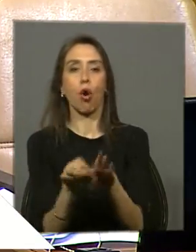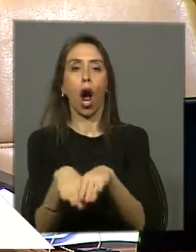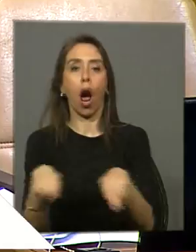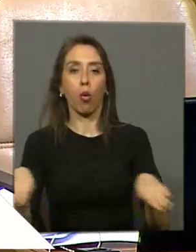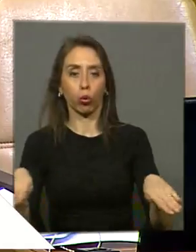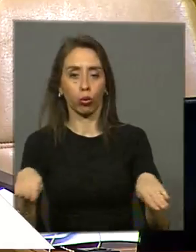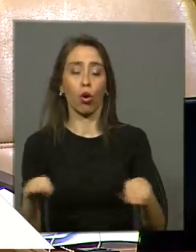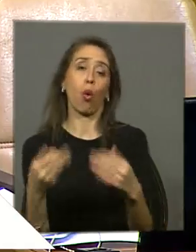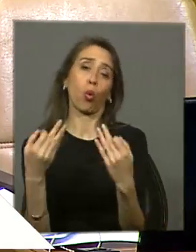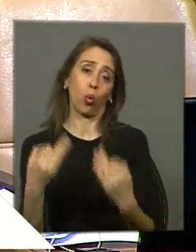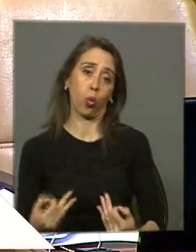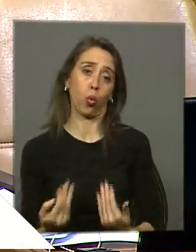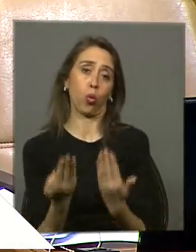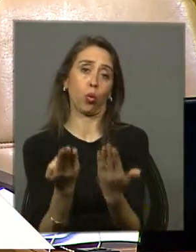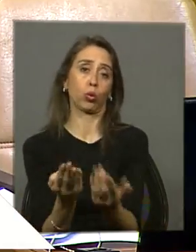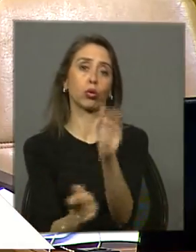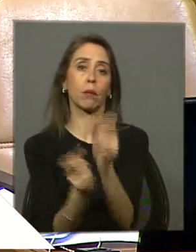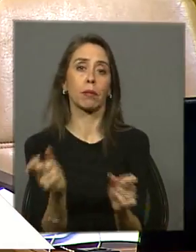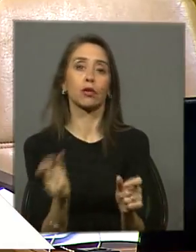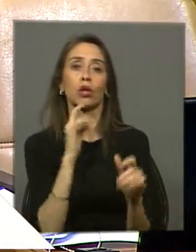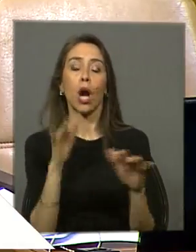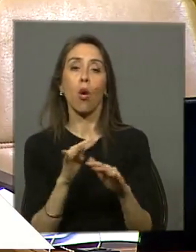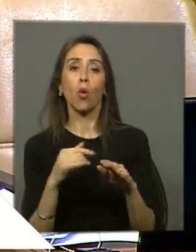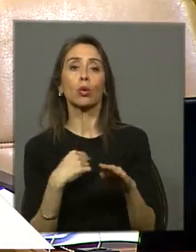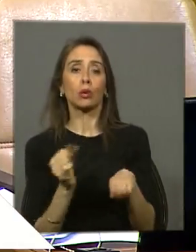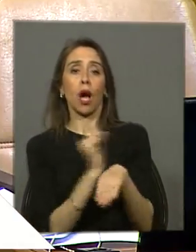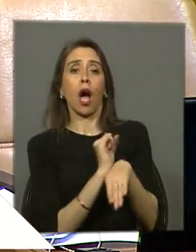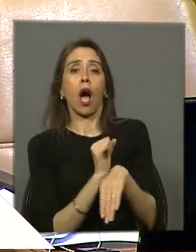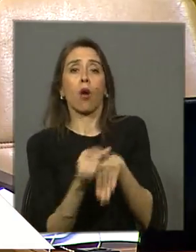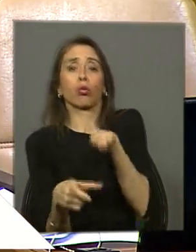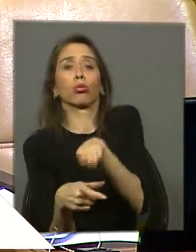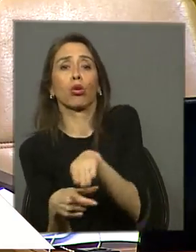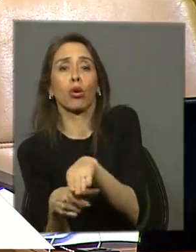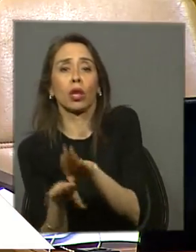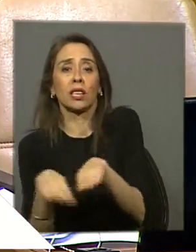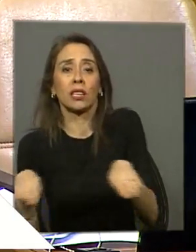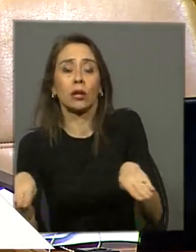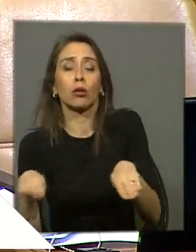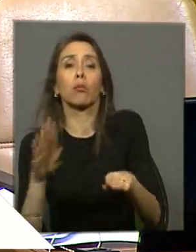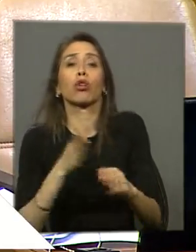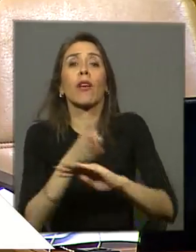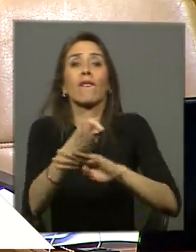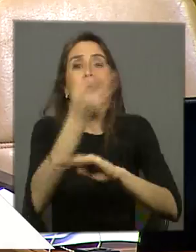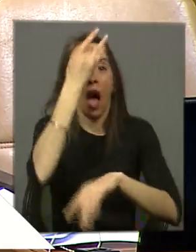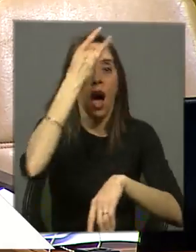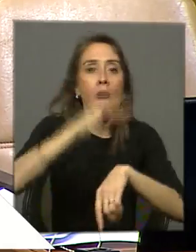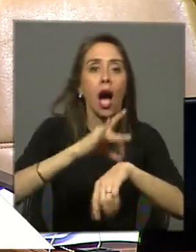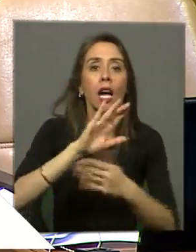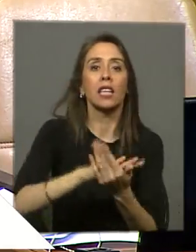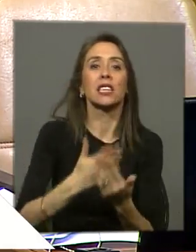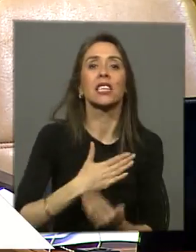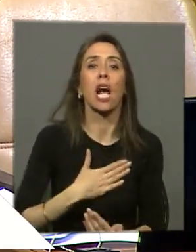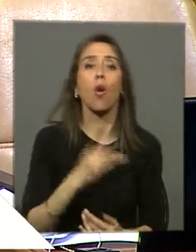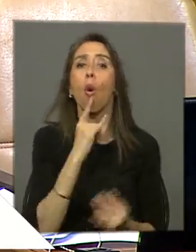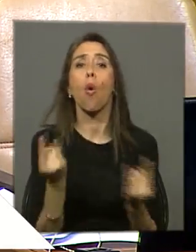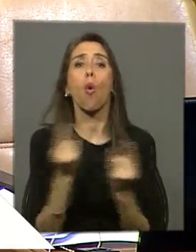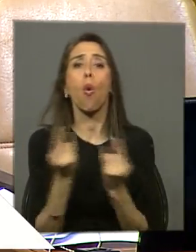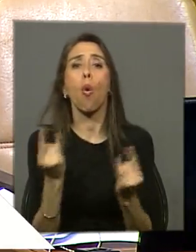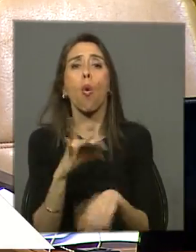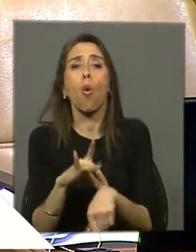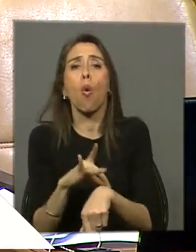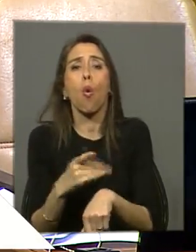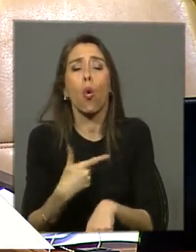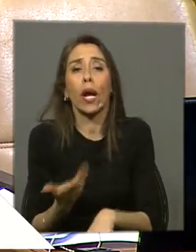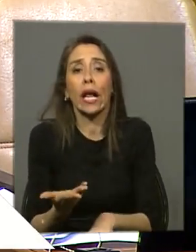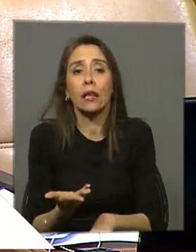justicia respecto de aquellas personas que utilizan un estacionamiento con servicios de salud con motivos de una urgencia médica y quiero